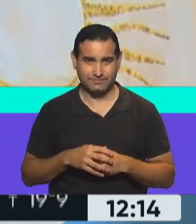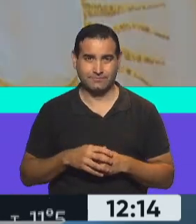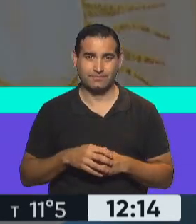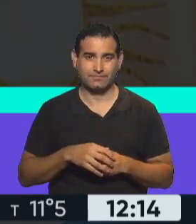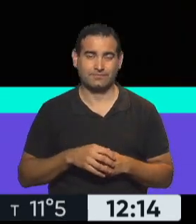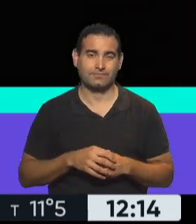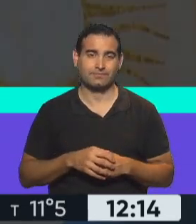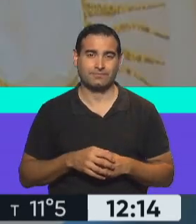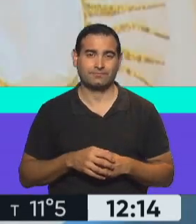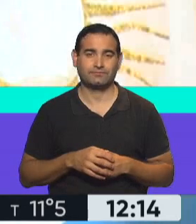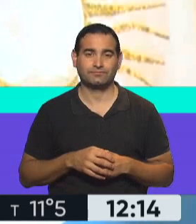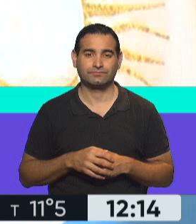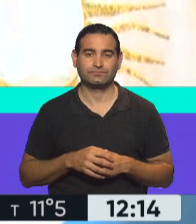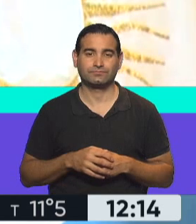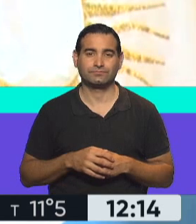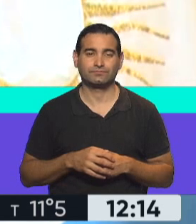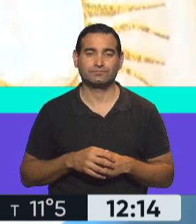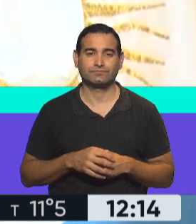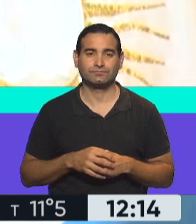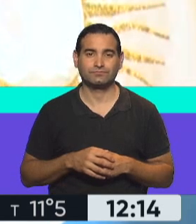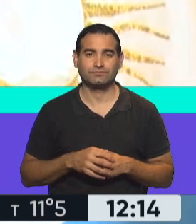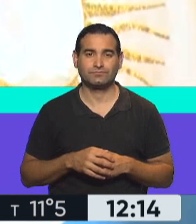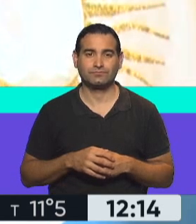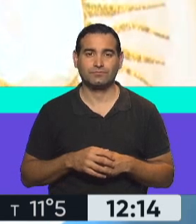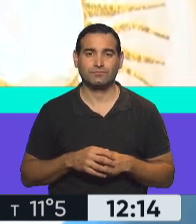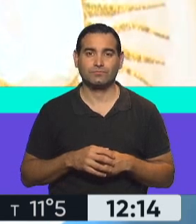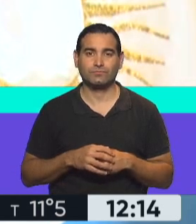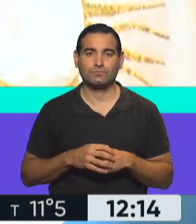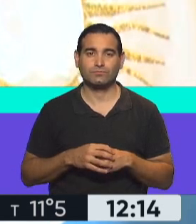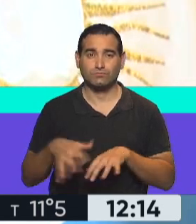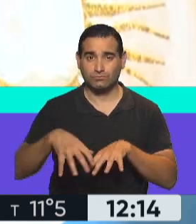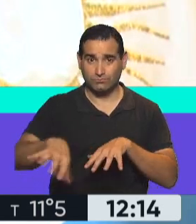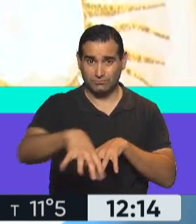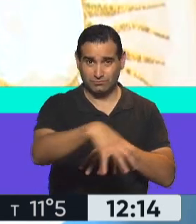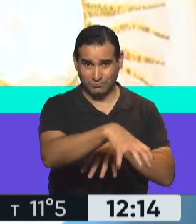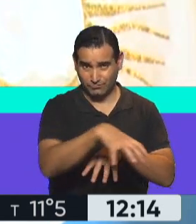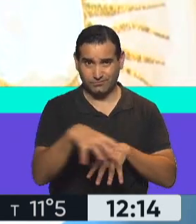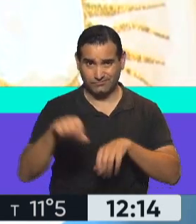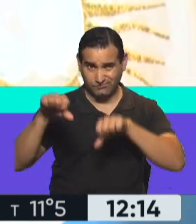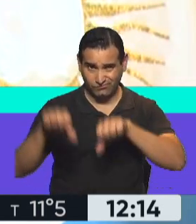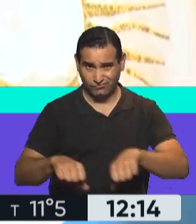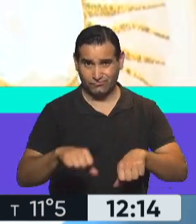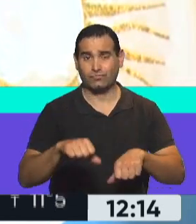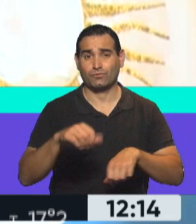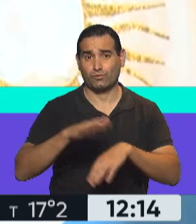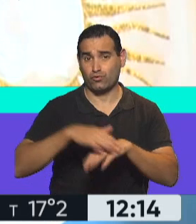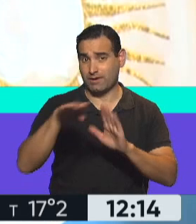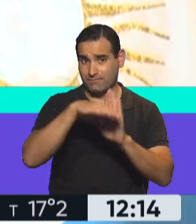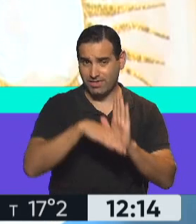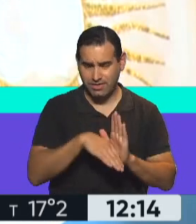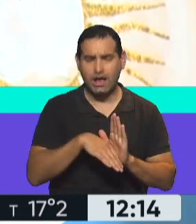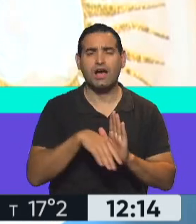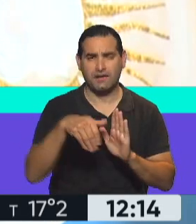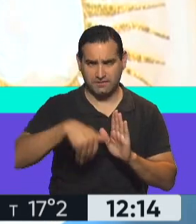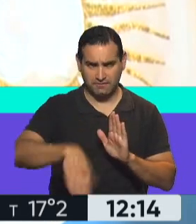la provincia. Los sectores que se vean afectados por estas medidas